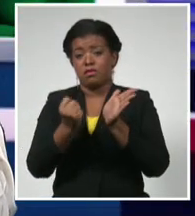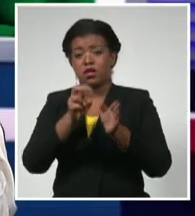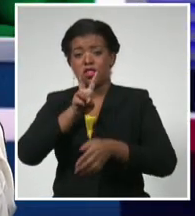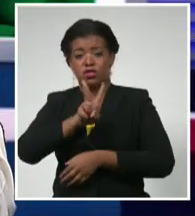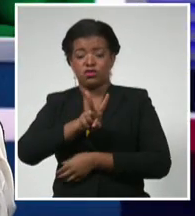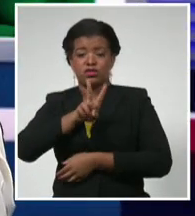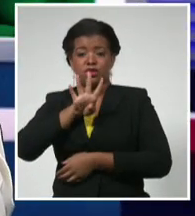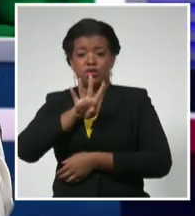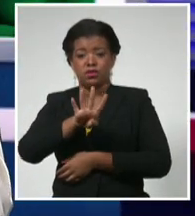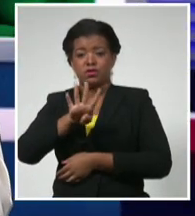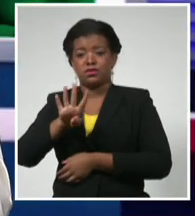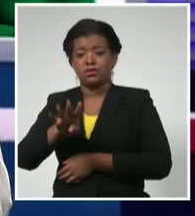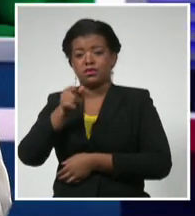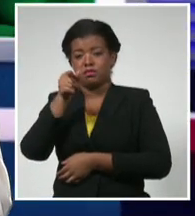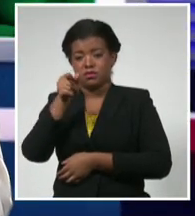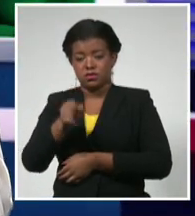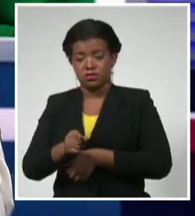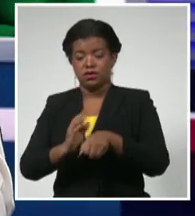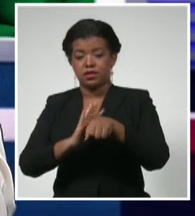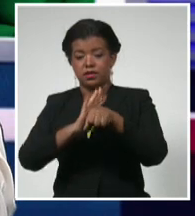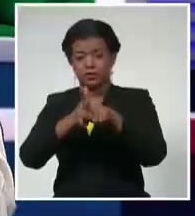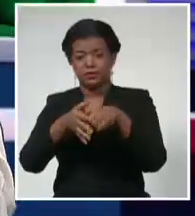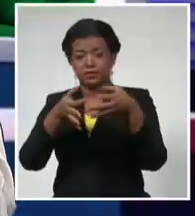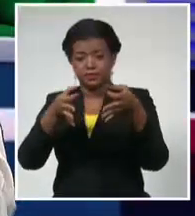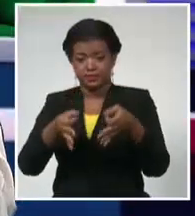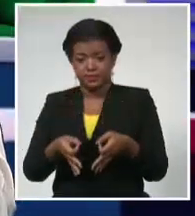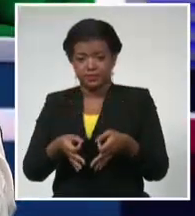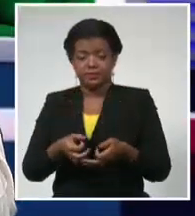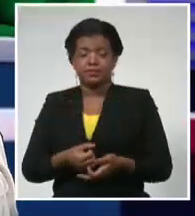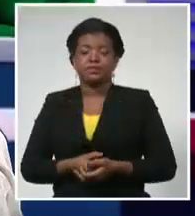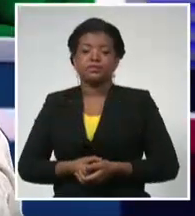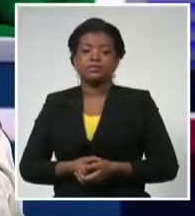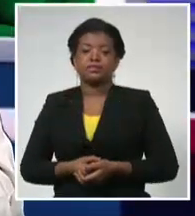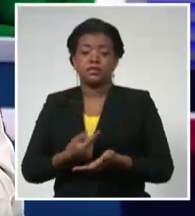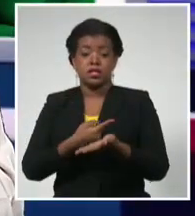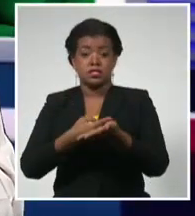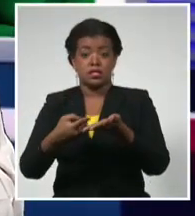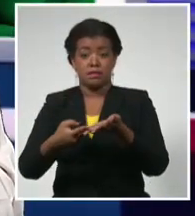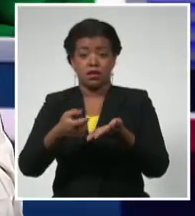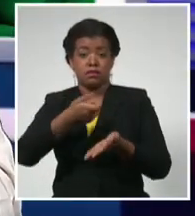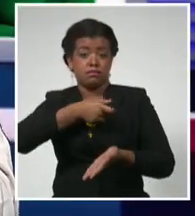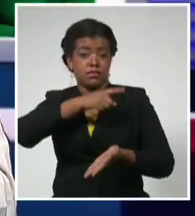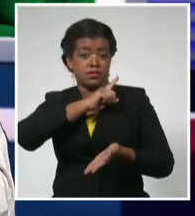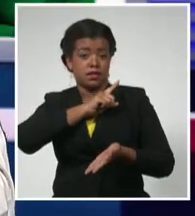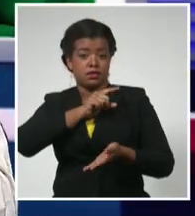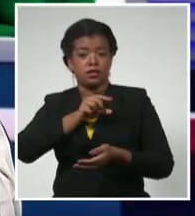244 personas con la COVID-19. La semana anterior,